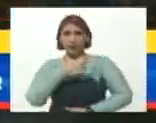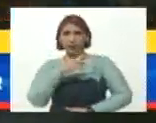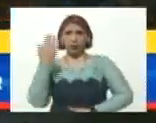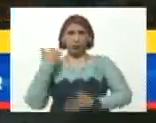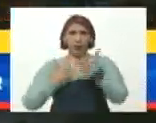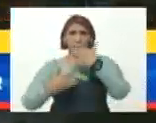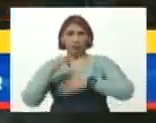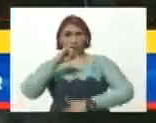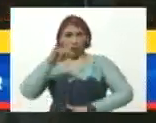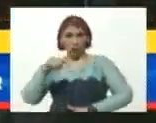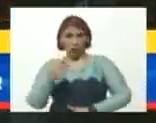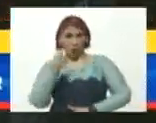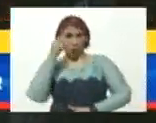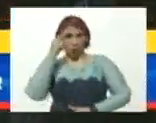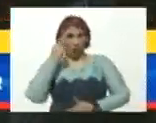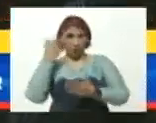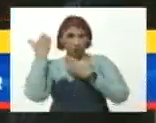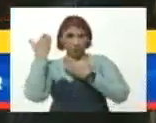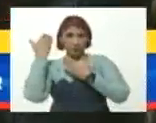entonces.